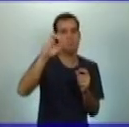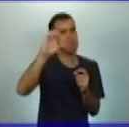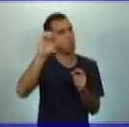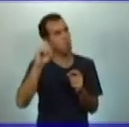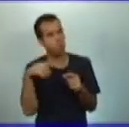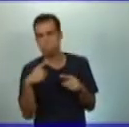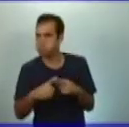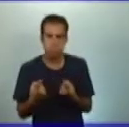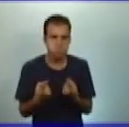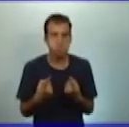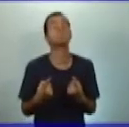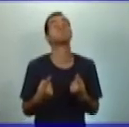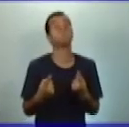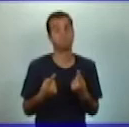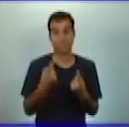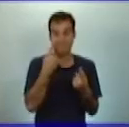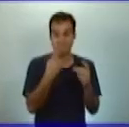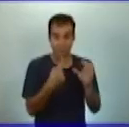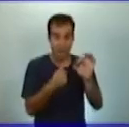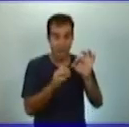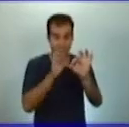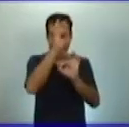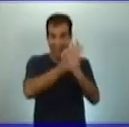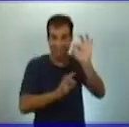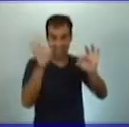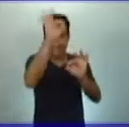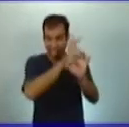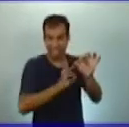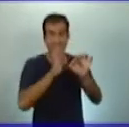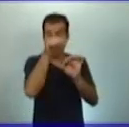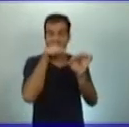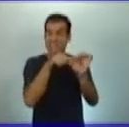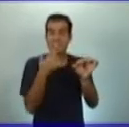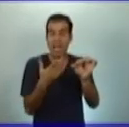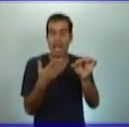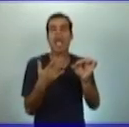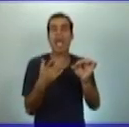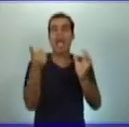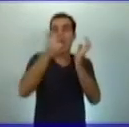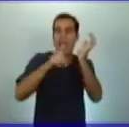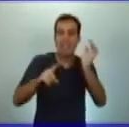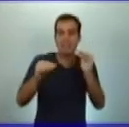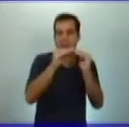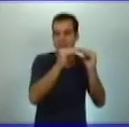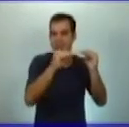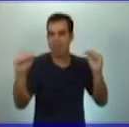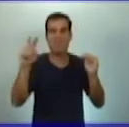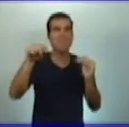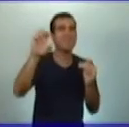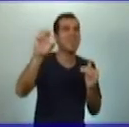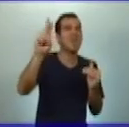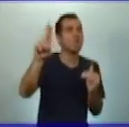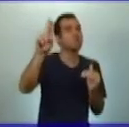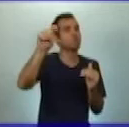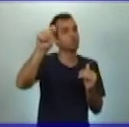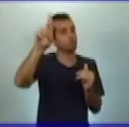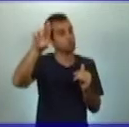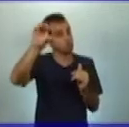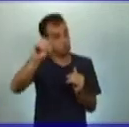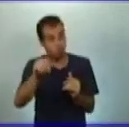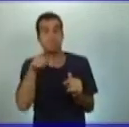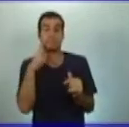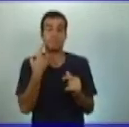vimos, de que los átomos son eléctricamente neutros. Y si tenemos 6 electrones distribuidos, quiere decir que